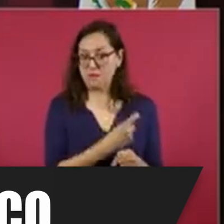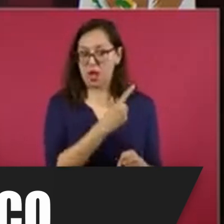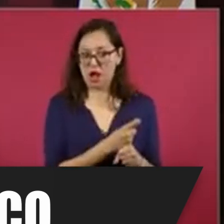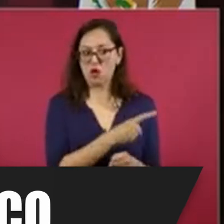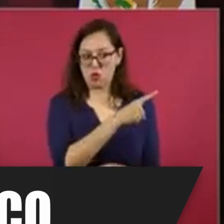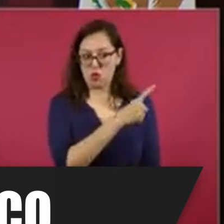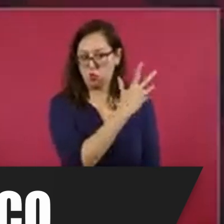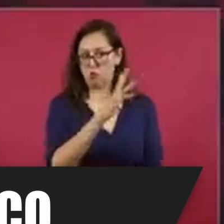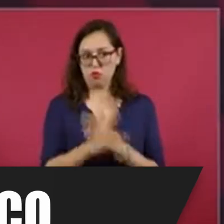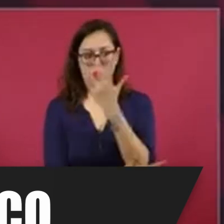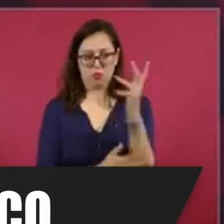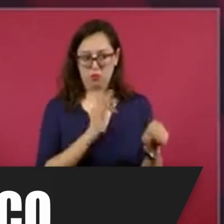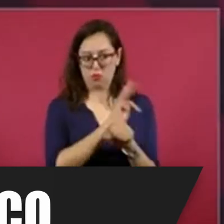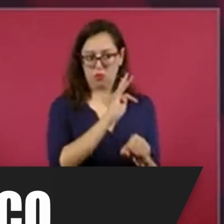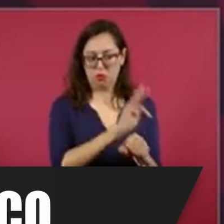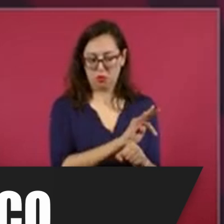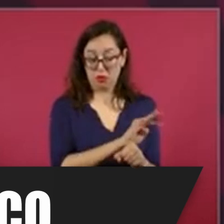estamos en primer lugar, pero